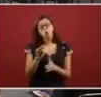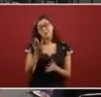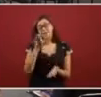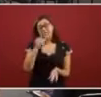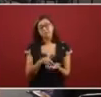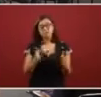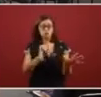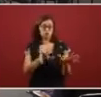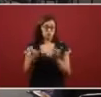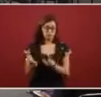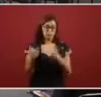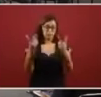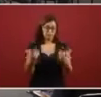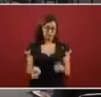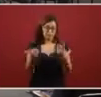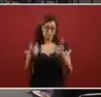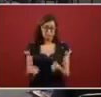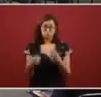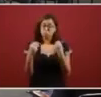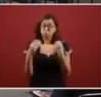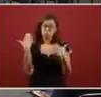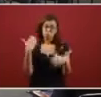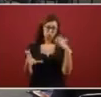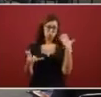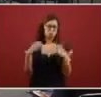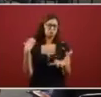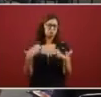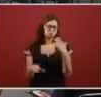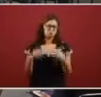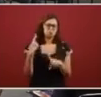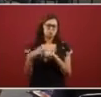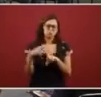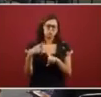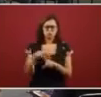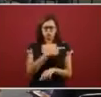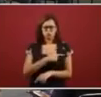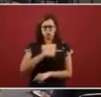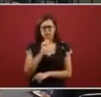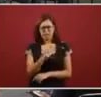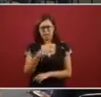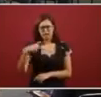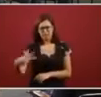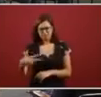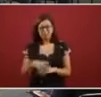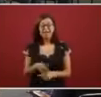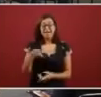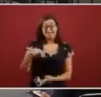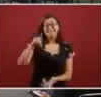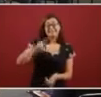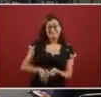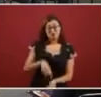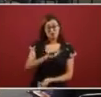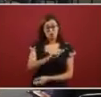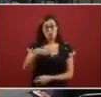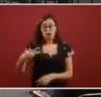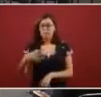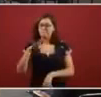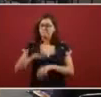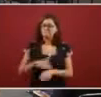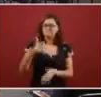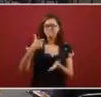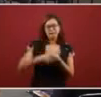90.890 descargas con muchos comentarios favorables para la app de litro por litro. Y en la app de litro por litro, el precio más bajo